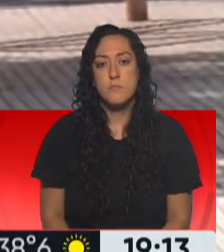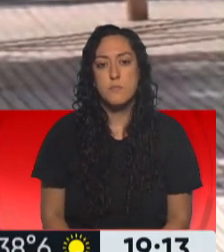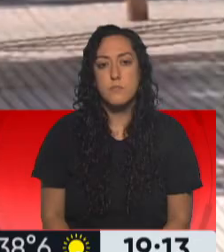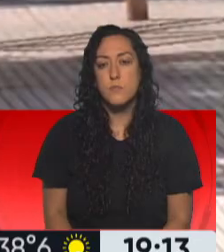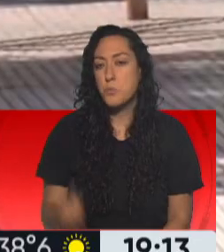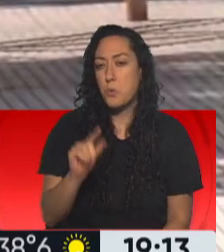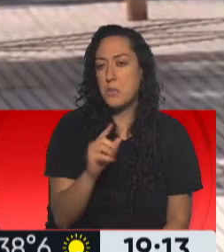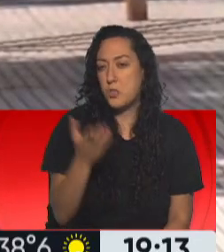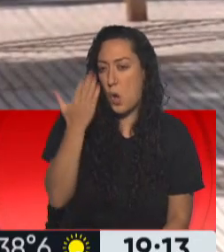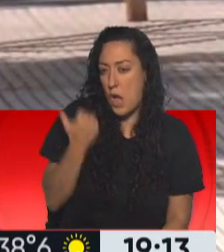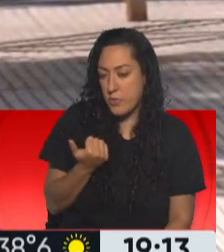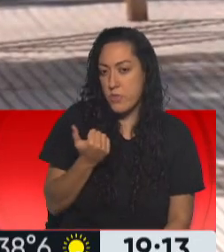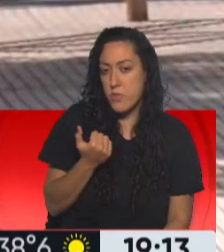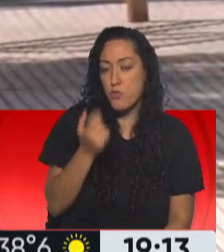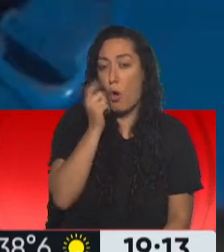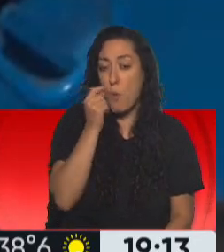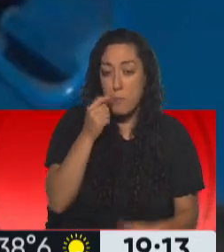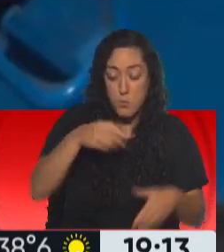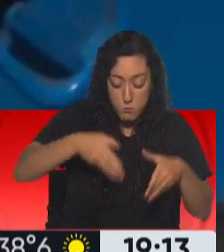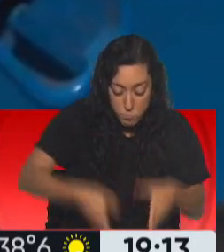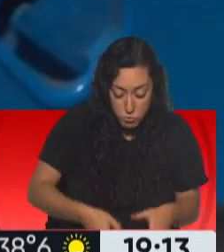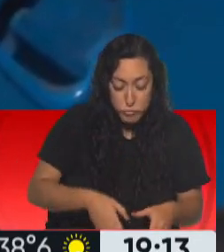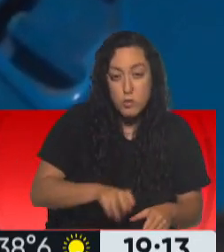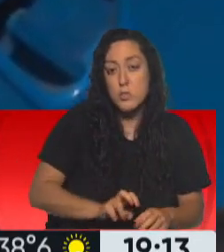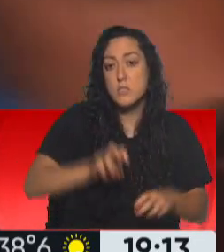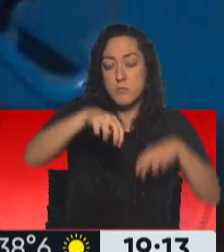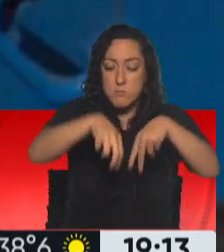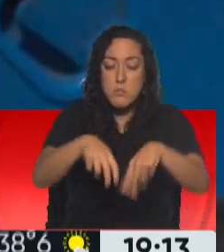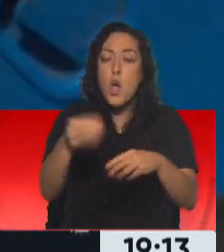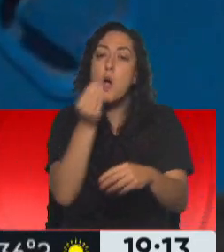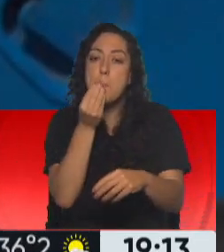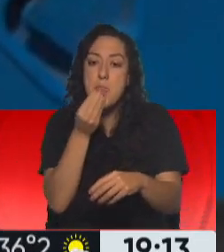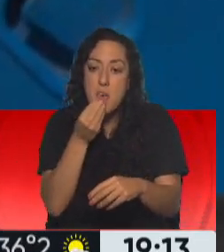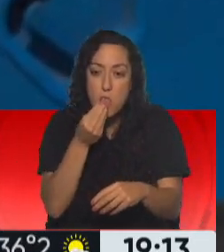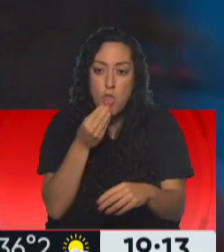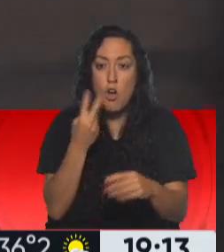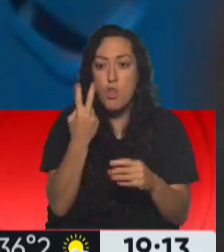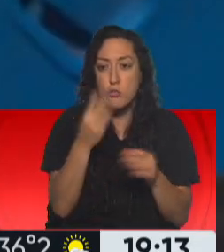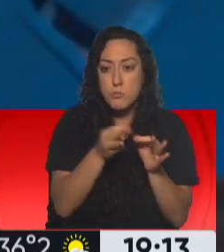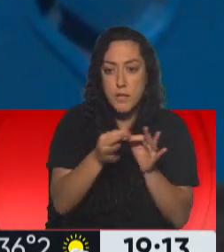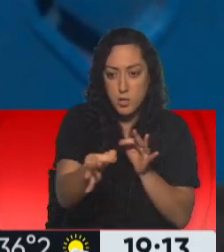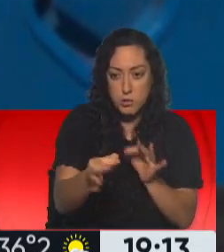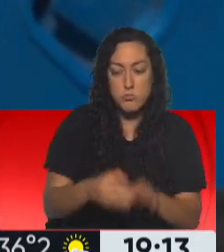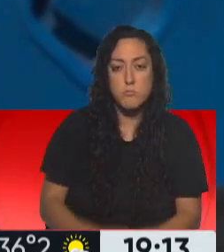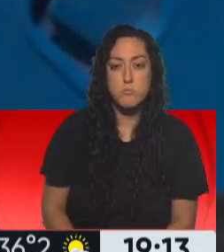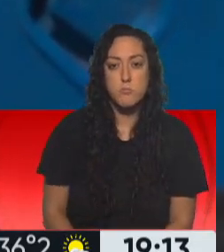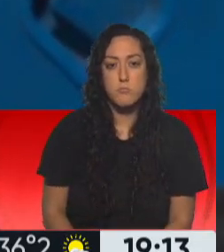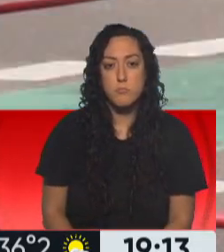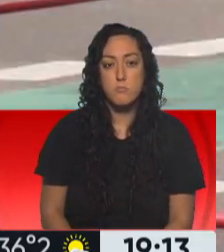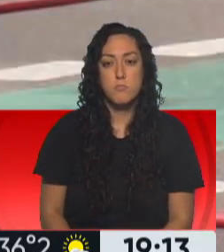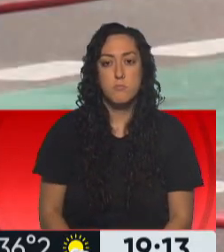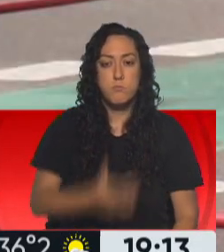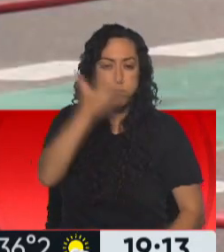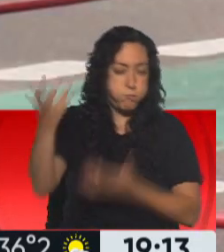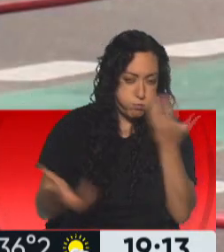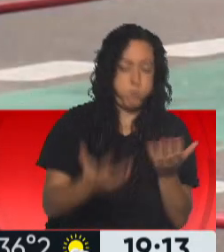chicos habían salido del pozo que estaban trabajando ahí, salieron a comer y estaban comiendo ahí a menos de 2 metros de distancia. ¿Sentiste el fogonazo,